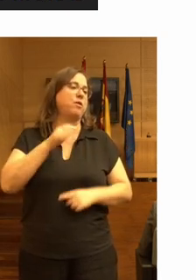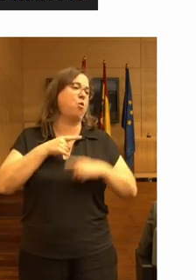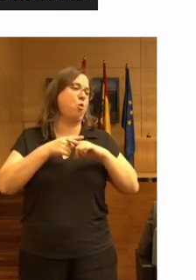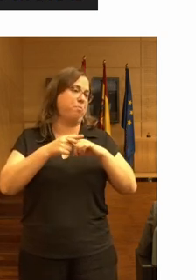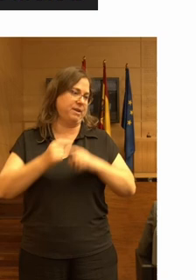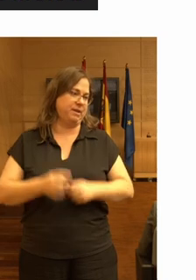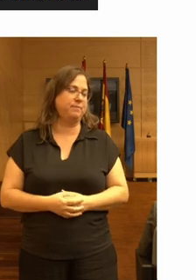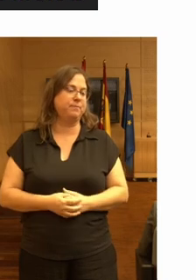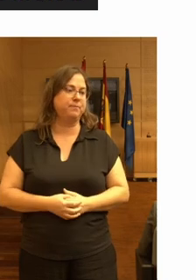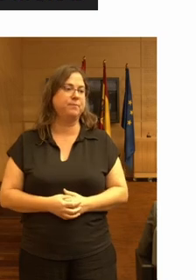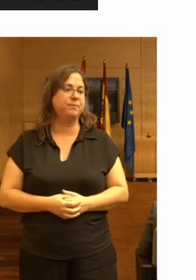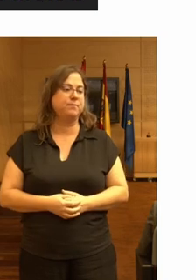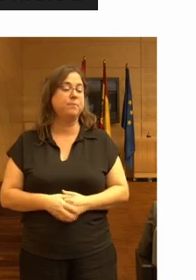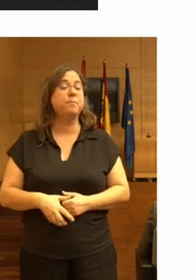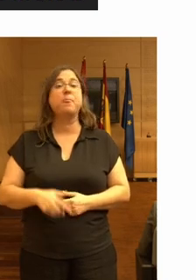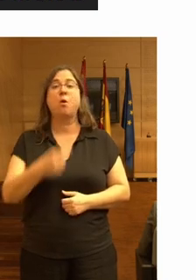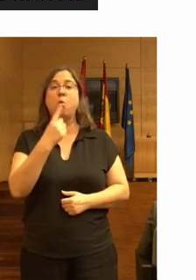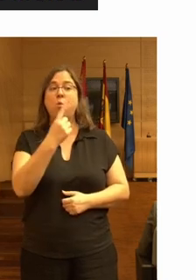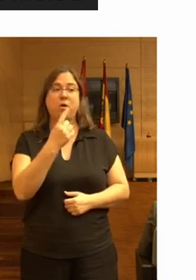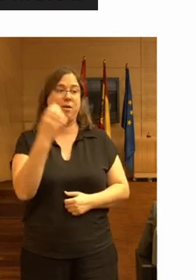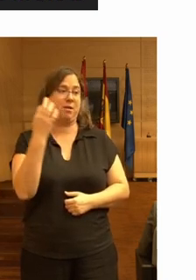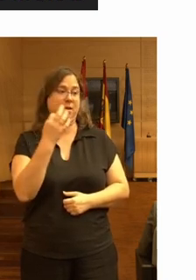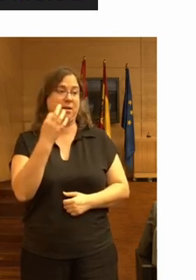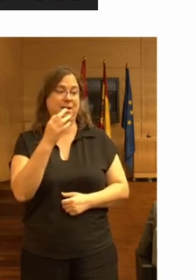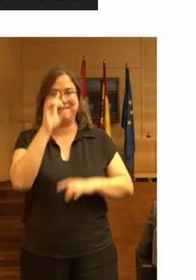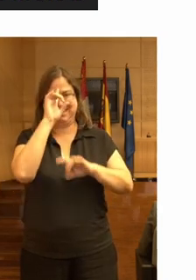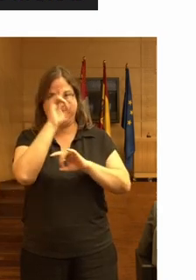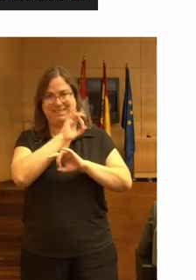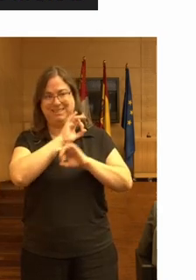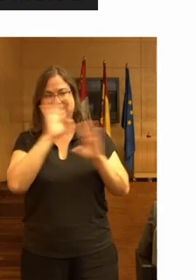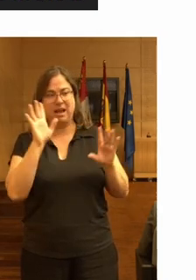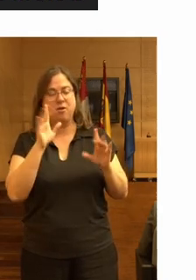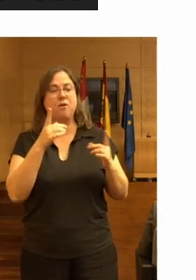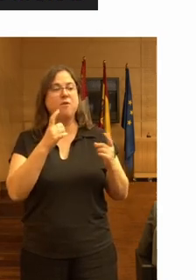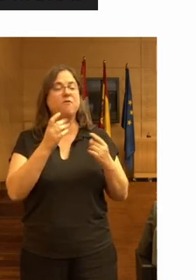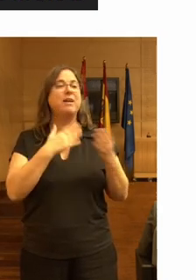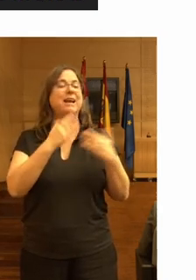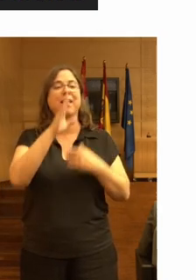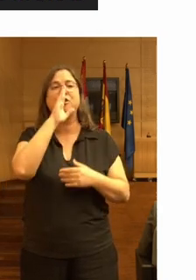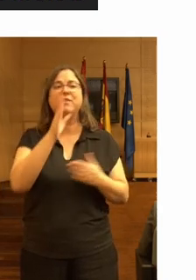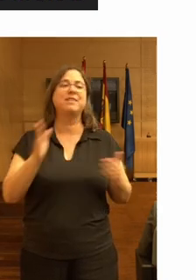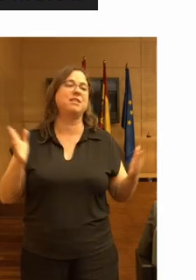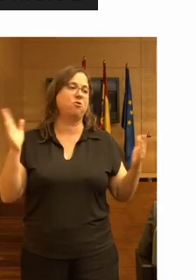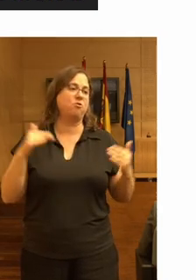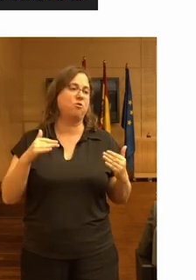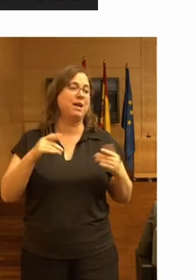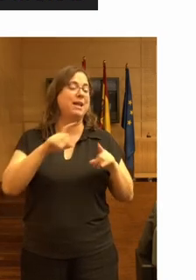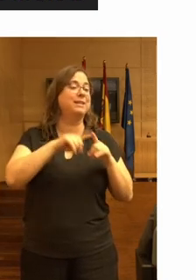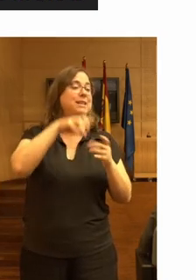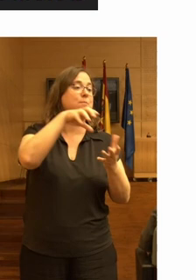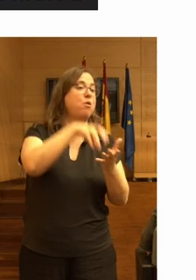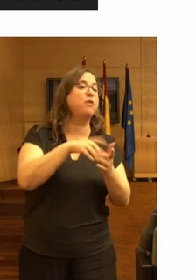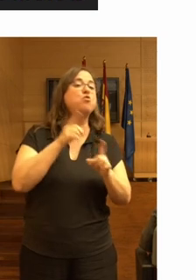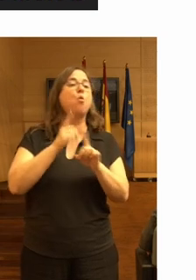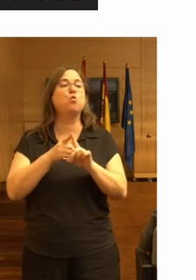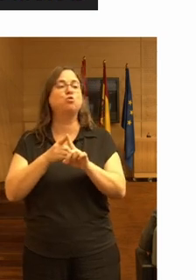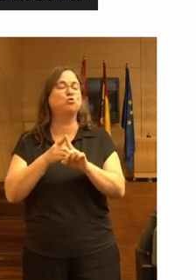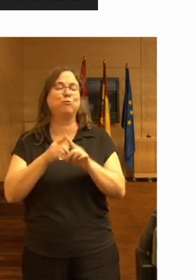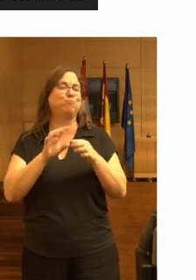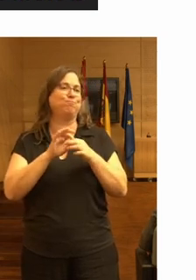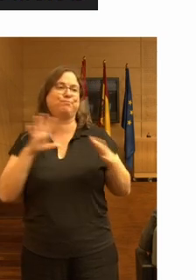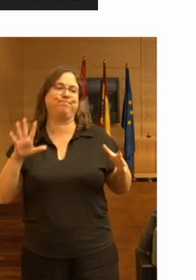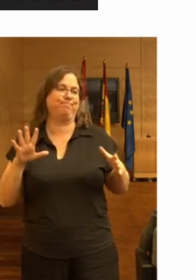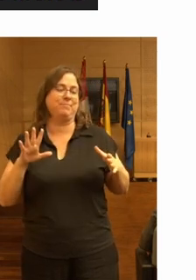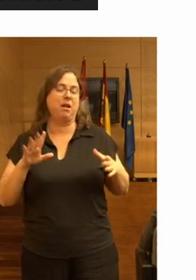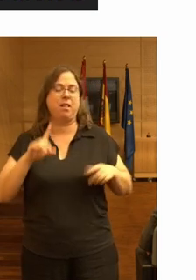con vosotros. Una es que es bastante claro que no existe una relación clara y directa entre tipo de centro y uso de sujeciones, porque hay